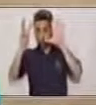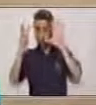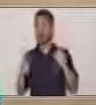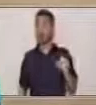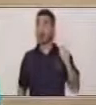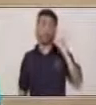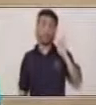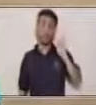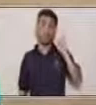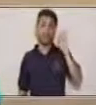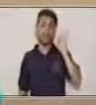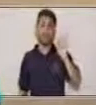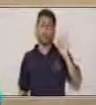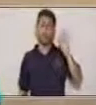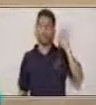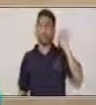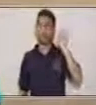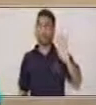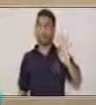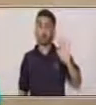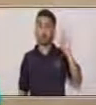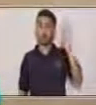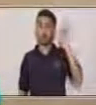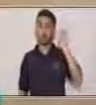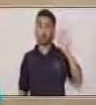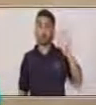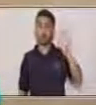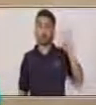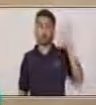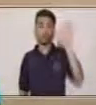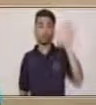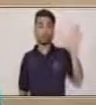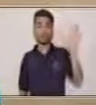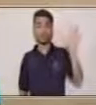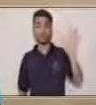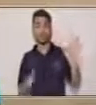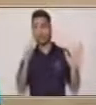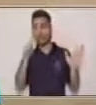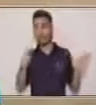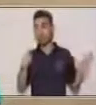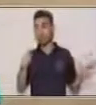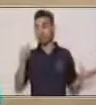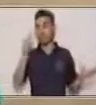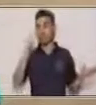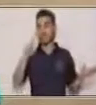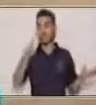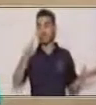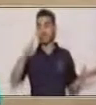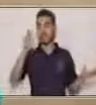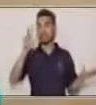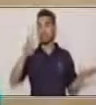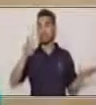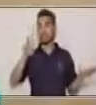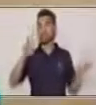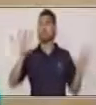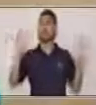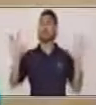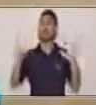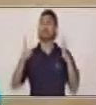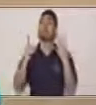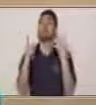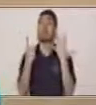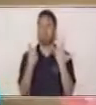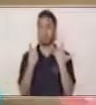8. 9, 10, 11, 12, 13, 14, 15